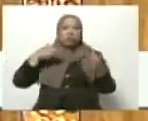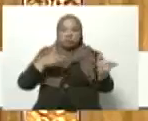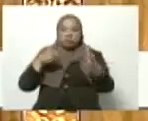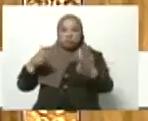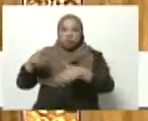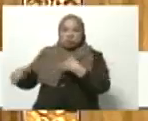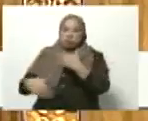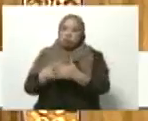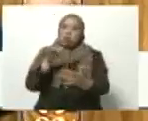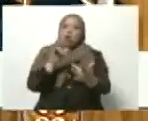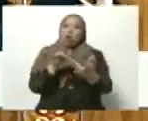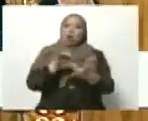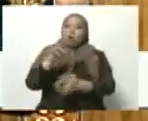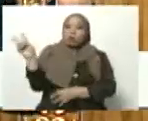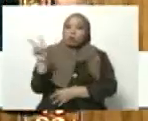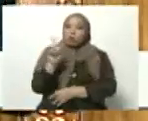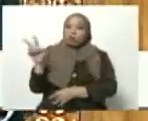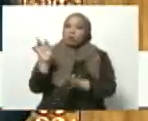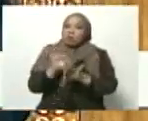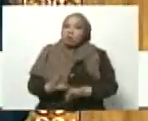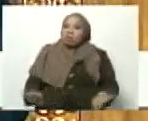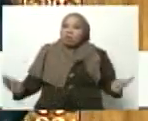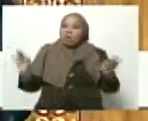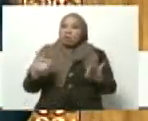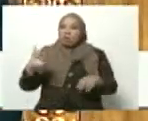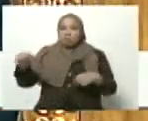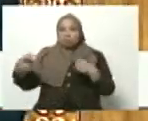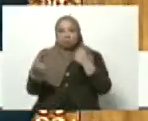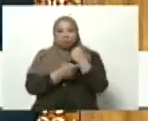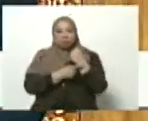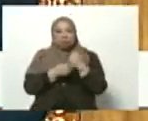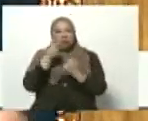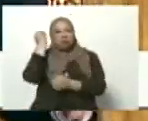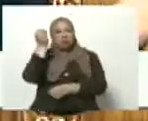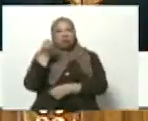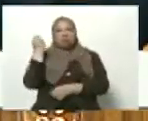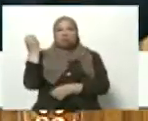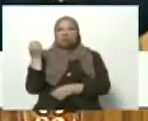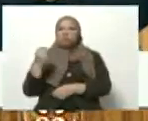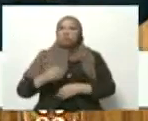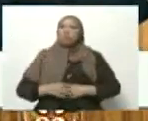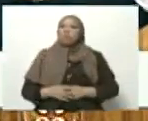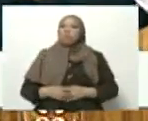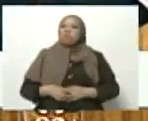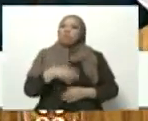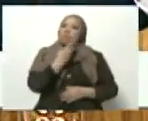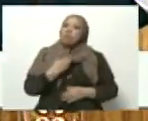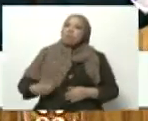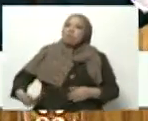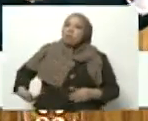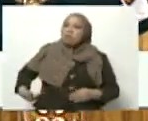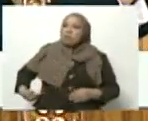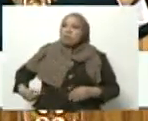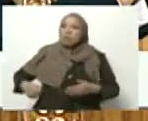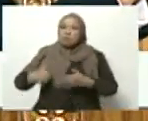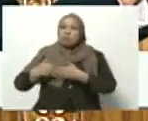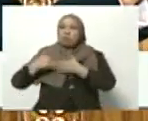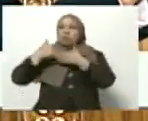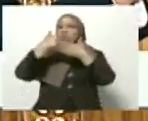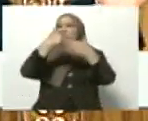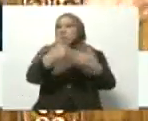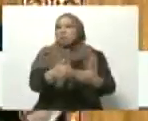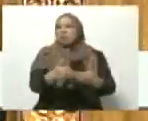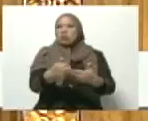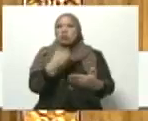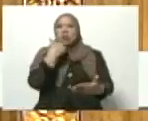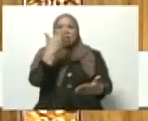militares directo a Venezuela y nos deshacemos de Maduro? ¿Tú qué piensas? Dame tu opinión. Y él dijo, presidente, toda ayuda se lo agradecería.